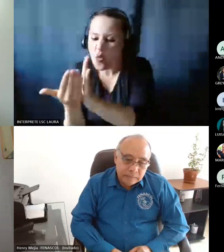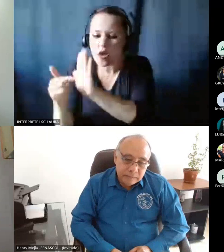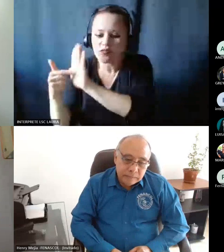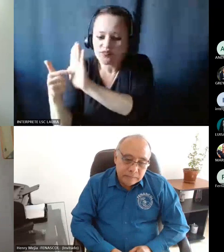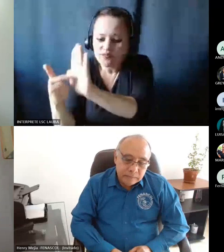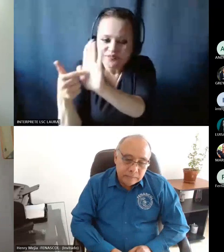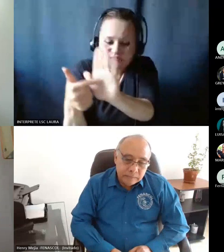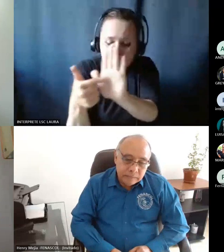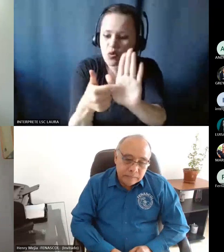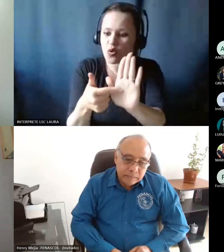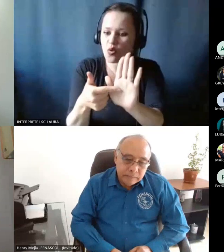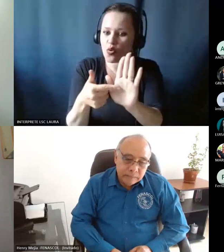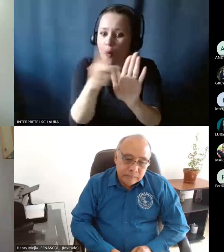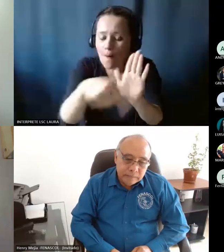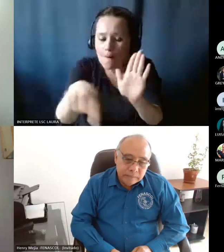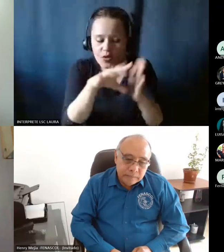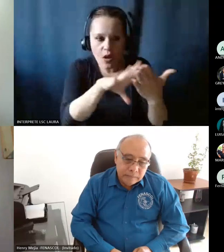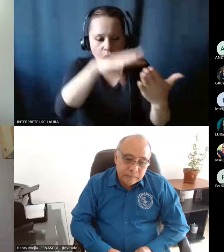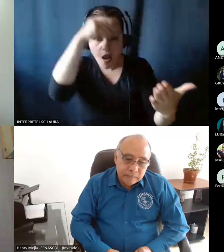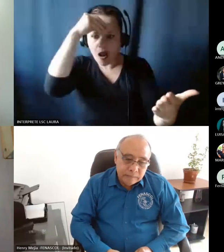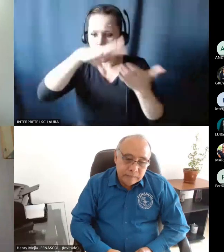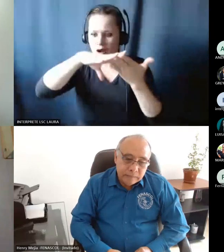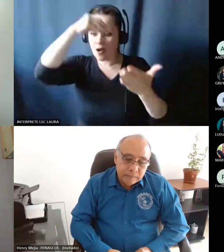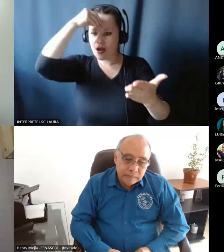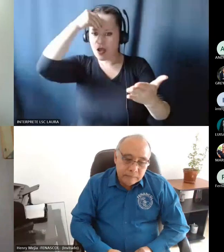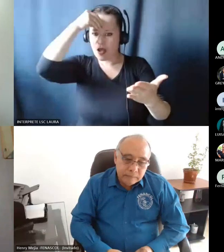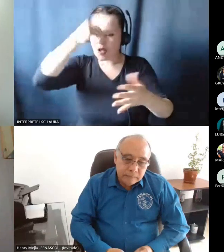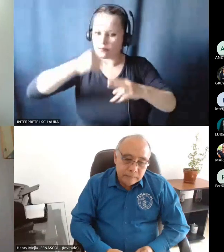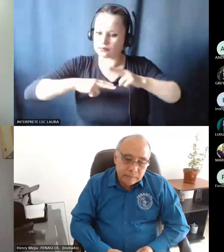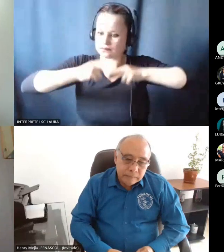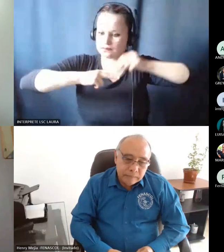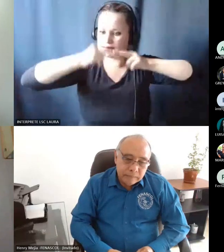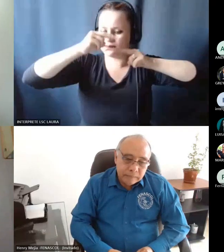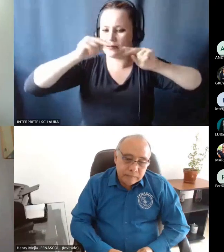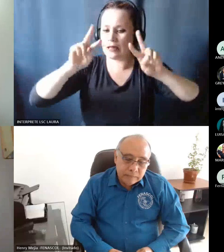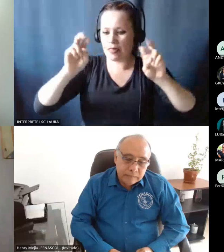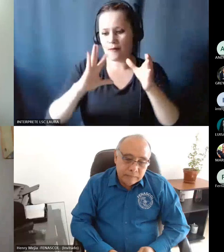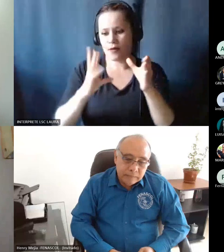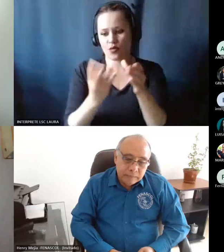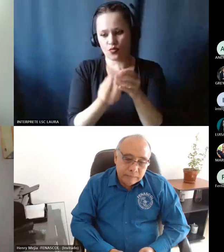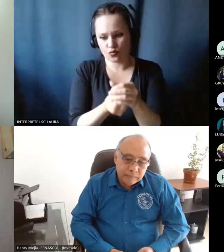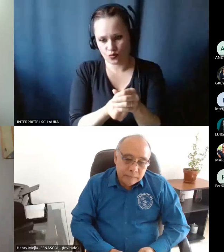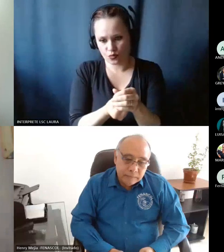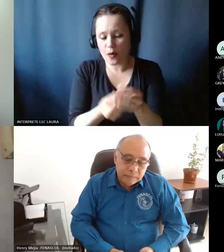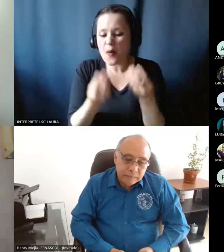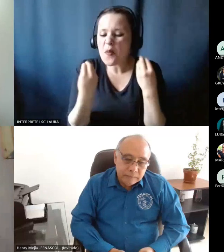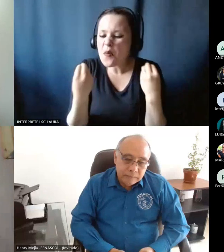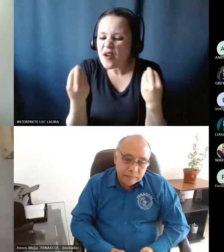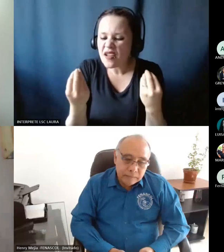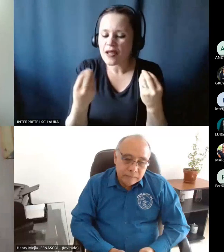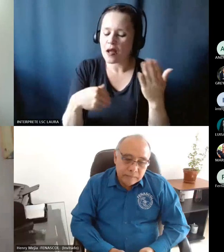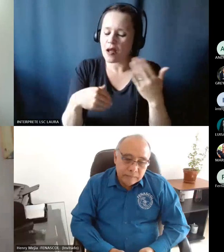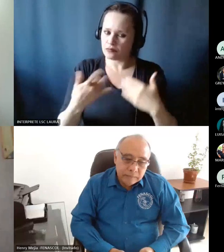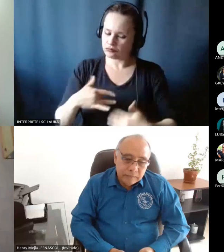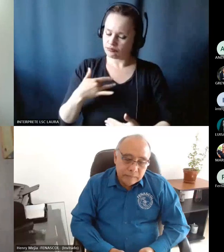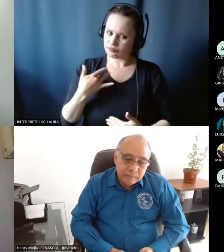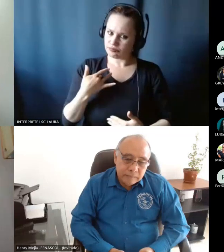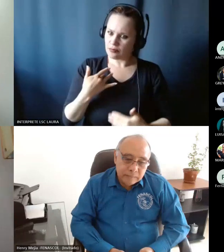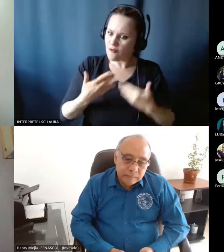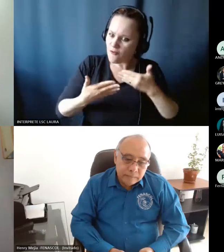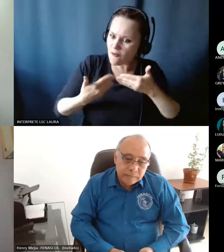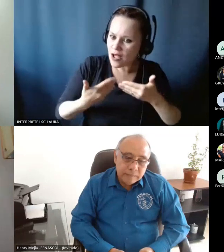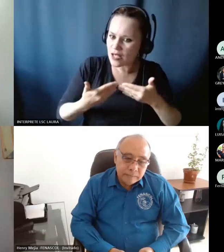compartiendo modos que se siguen construyendo en temas de inclusión para que sea más fácil de implementar